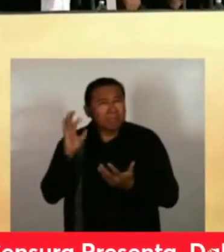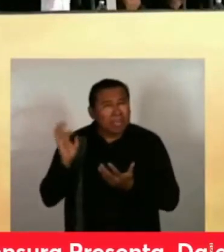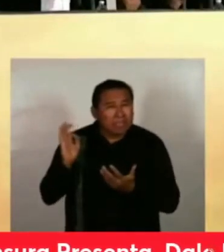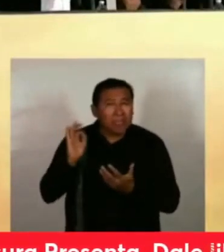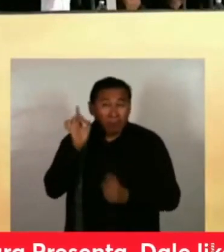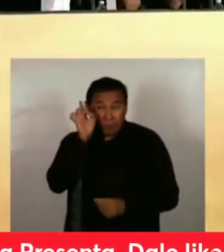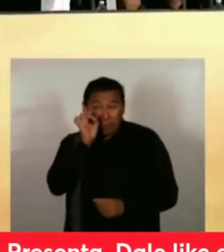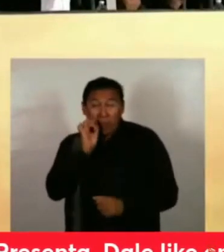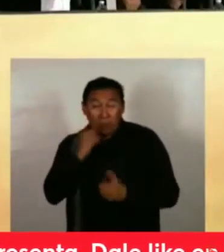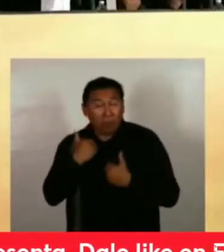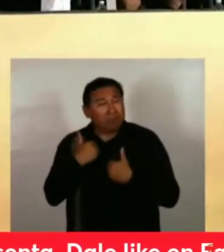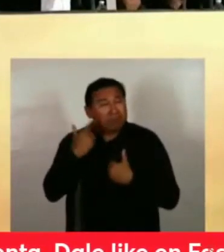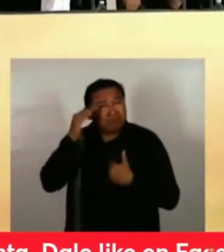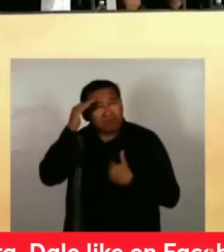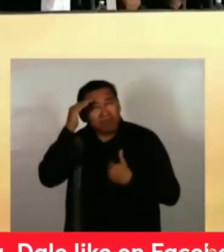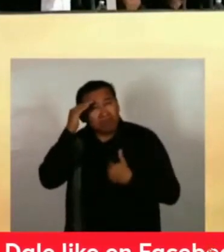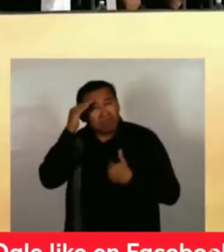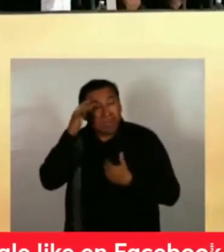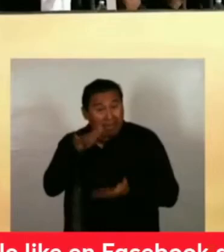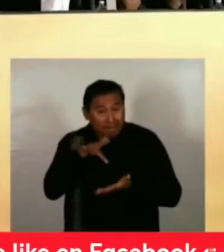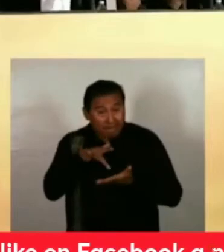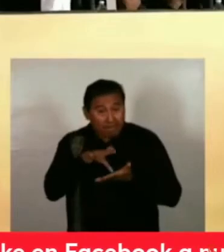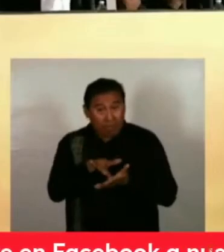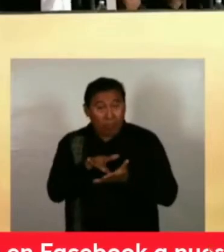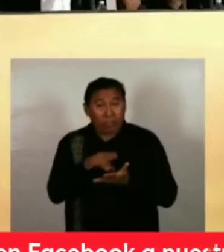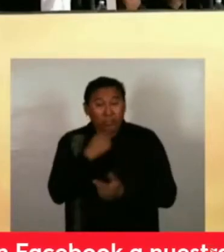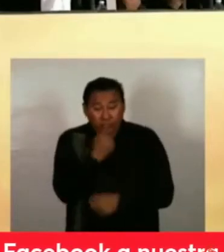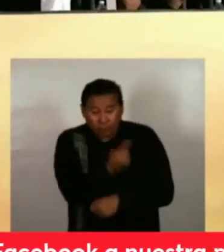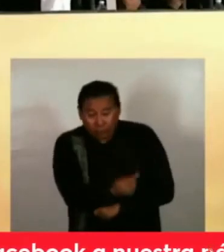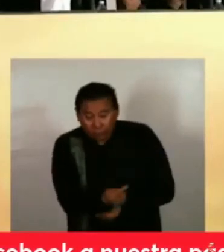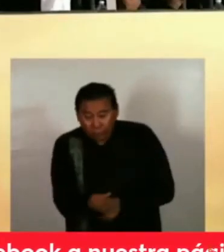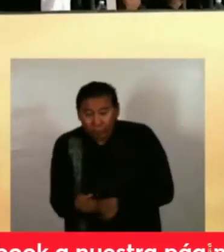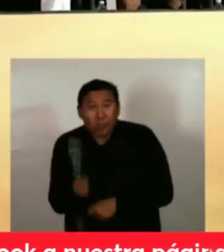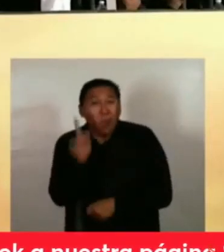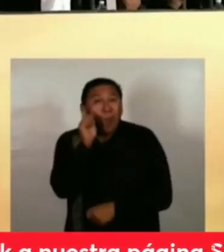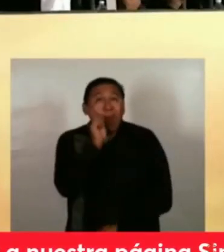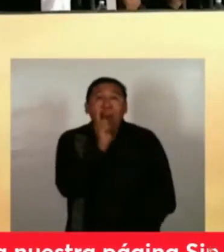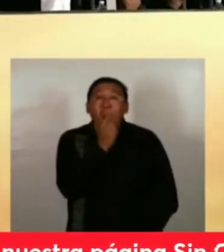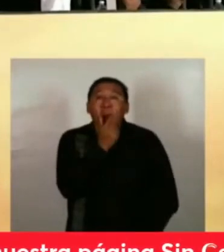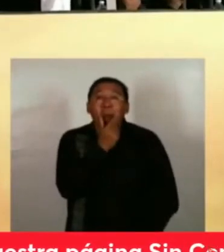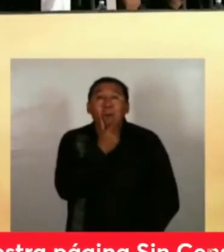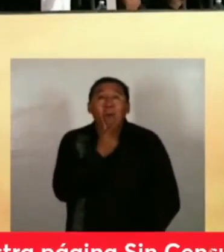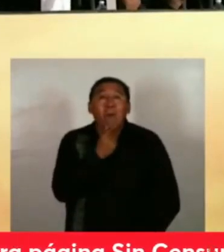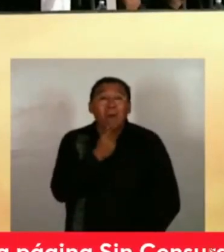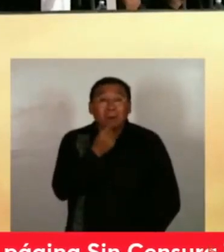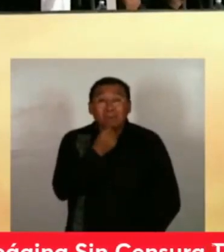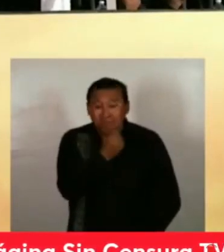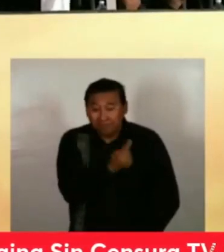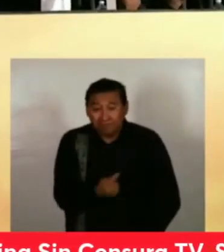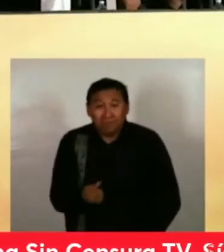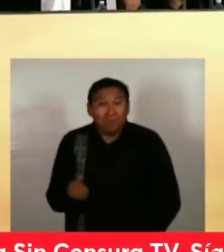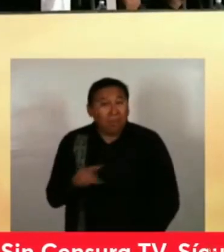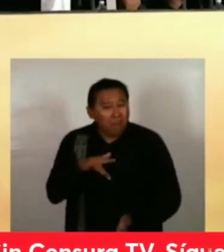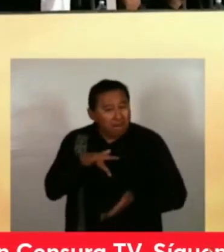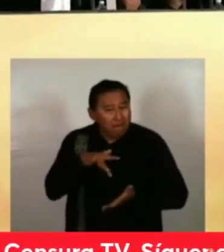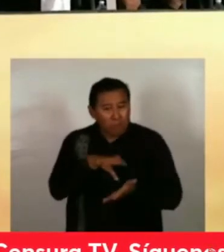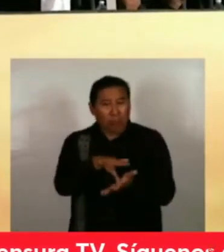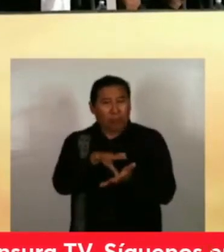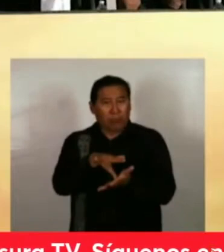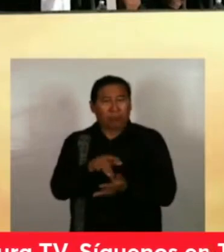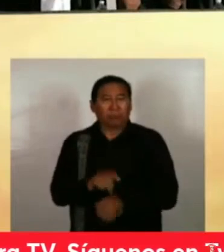ser mujer, que tenemos que apoyar a los niños y a las niñas de nuestro país.